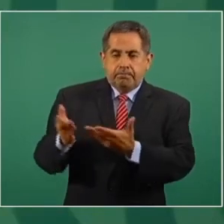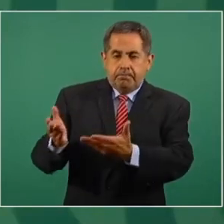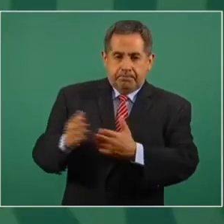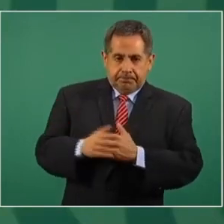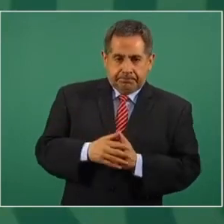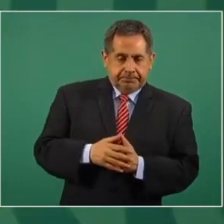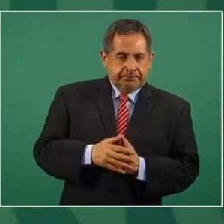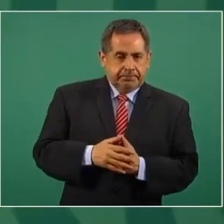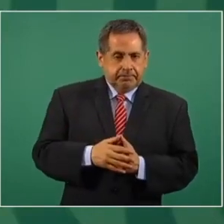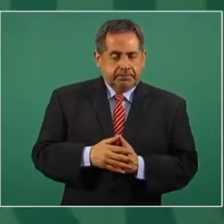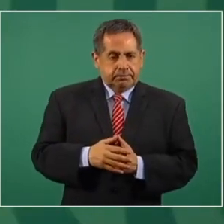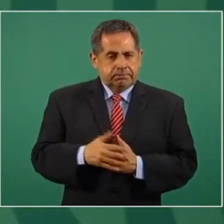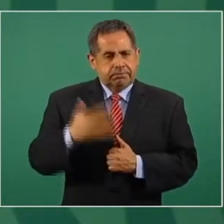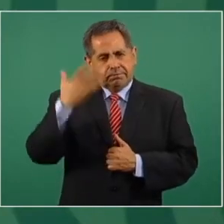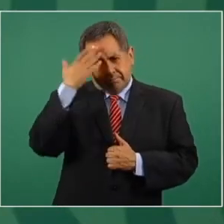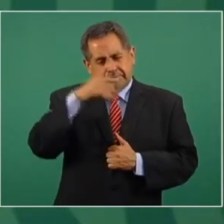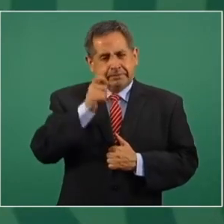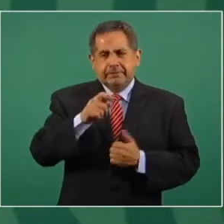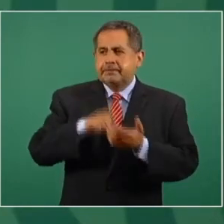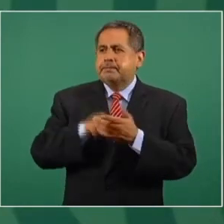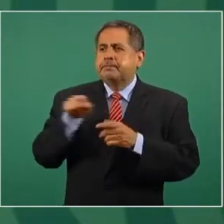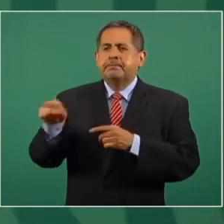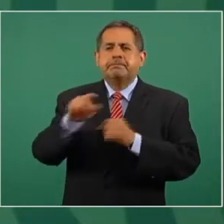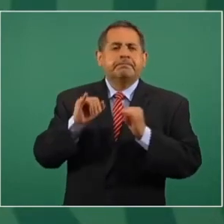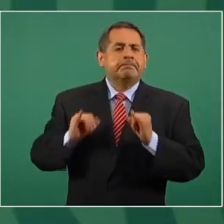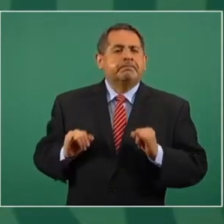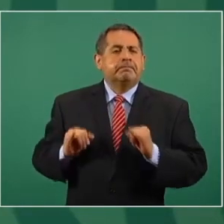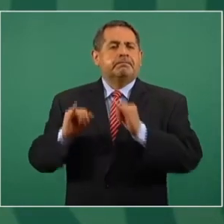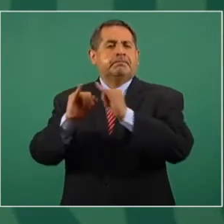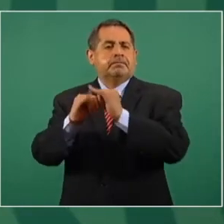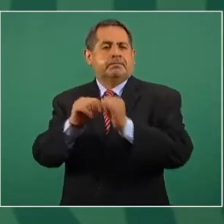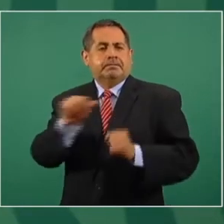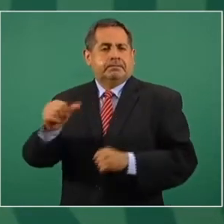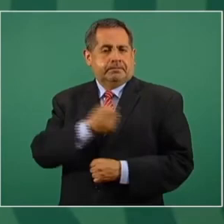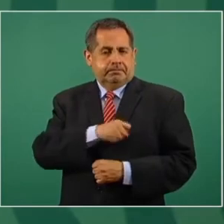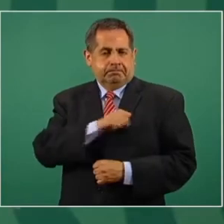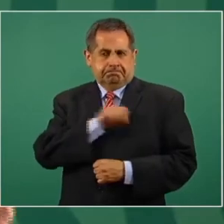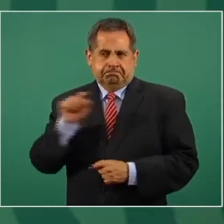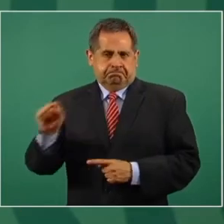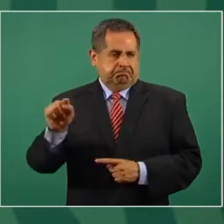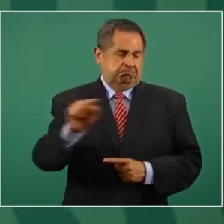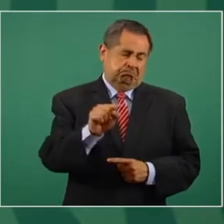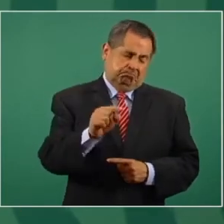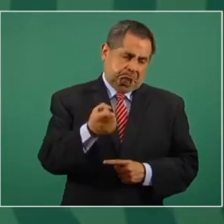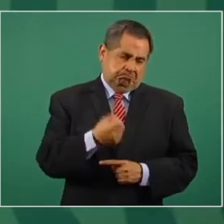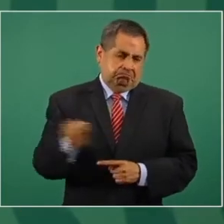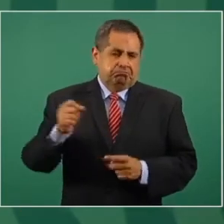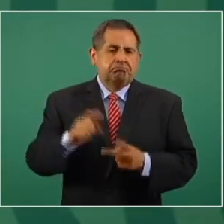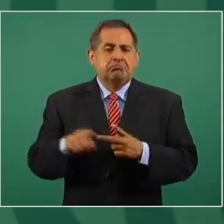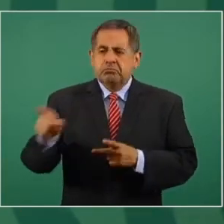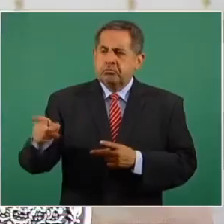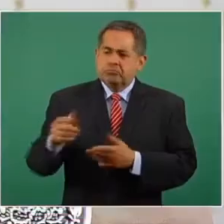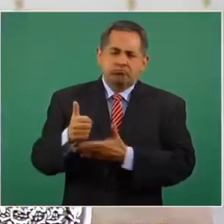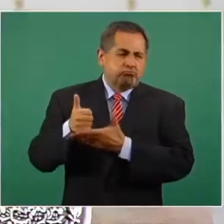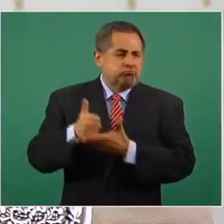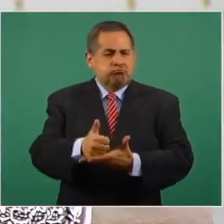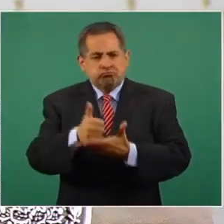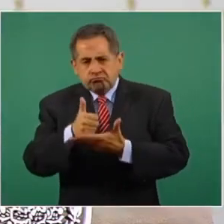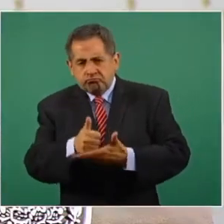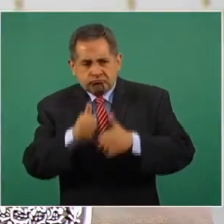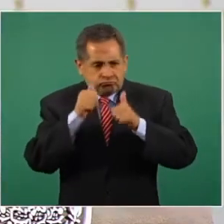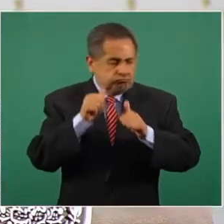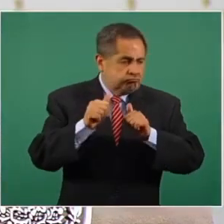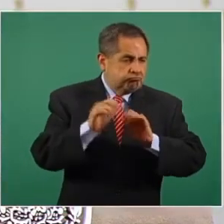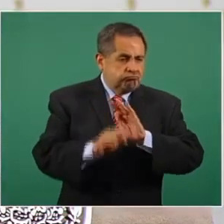sabemos de lo que son los institutos de salud. En este caso, han estado ayudando mucho en